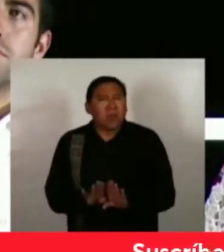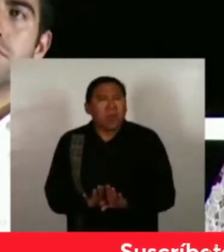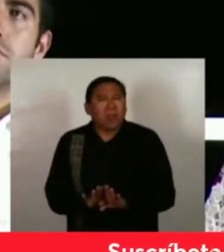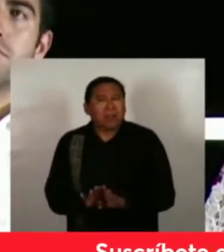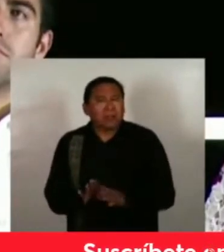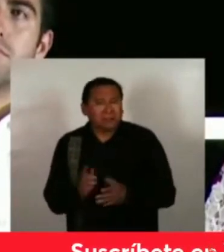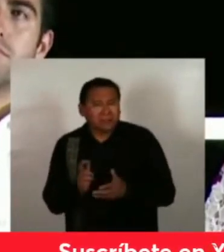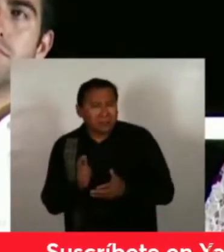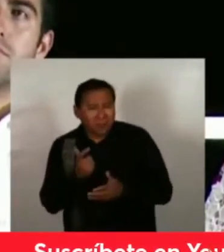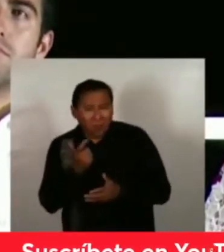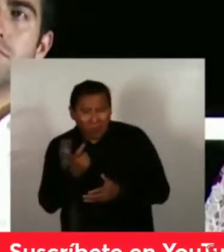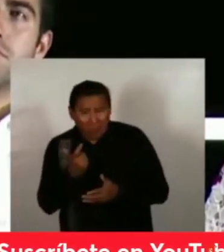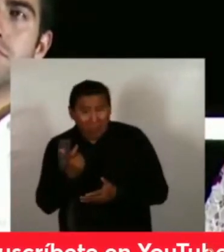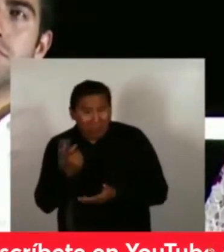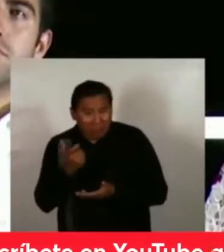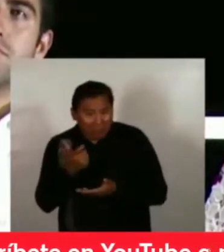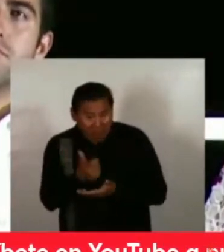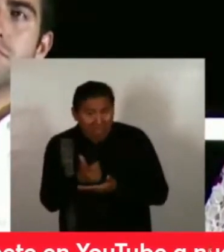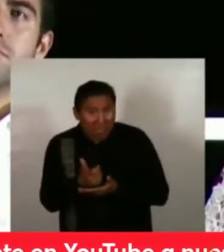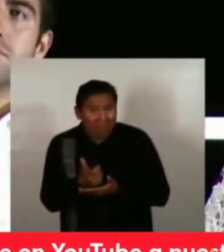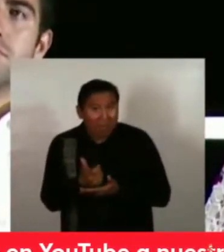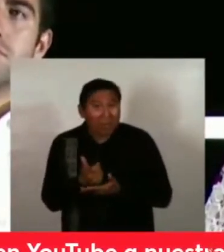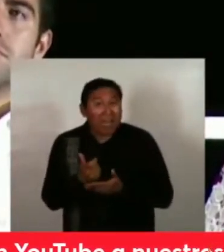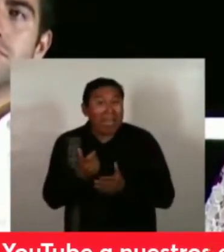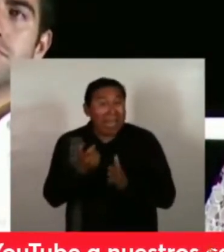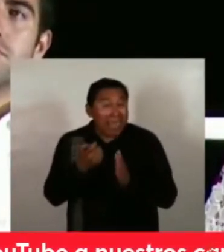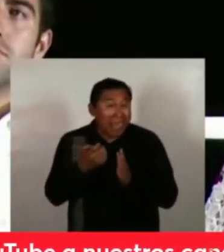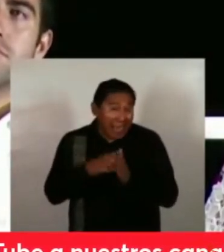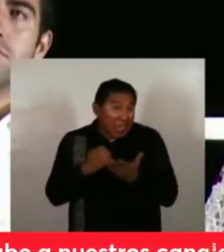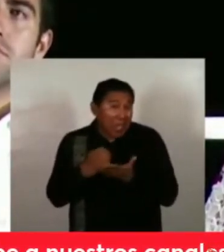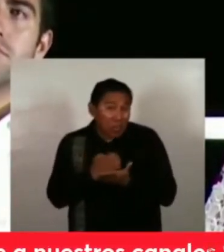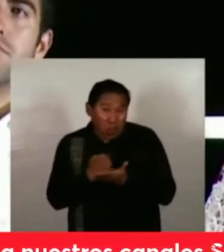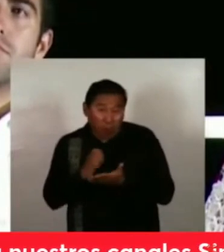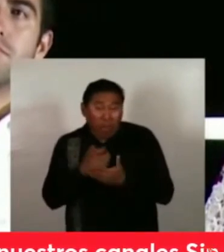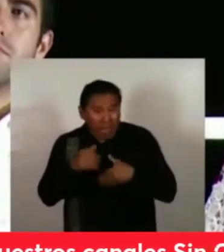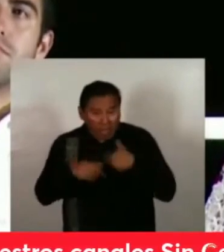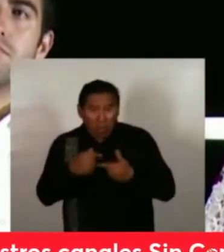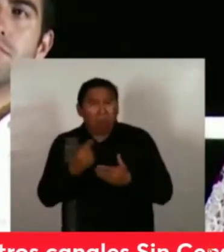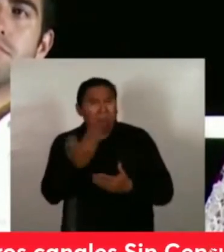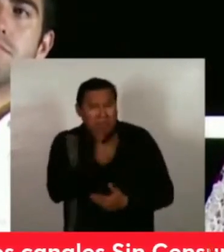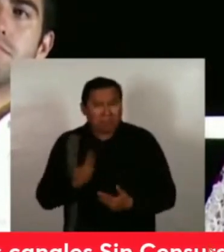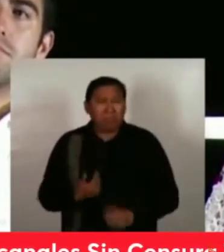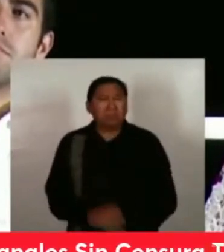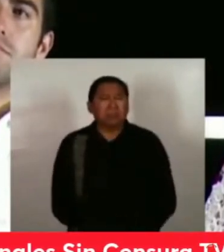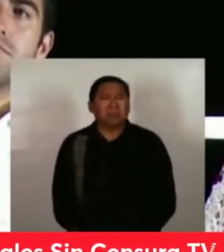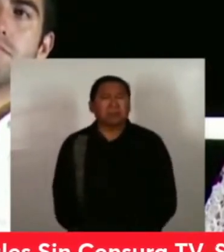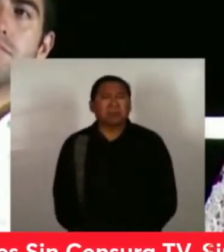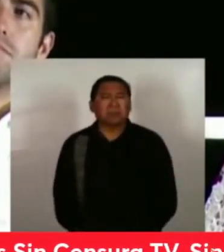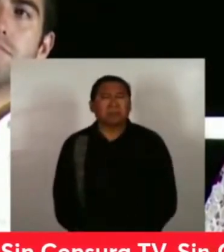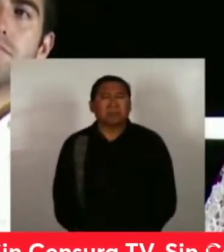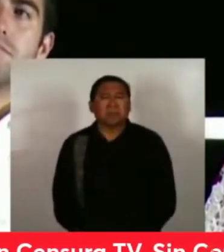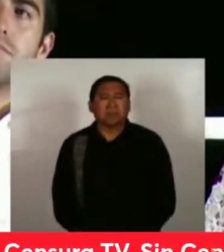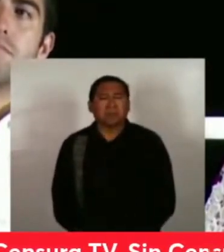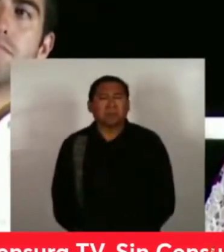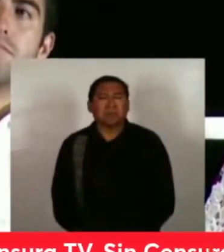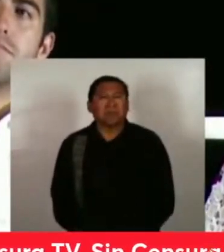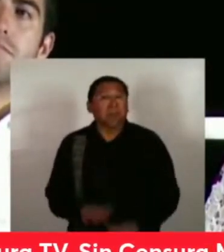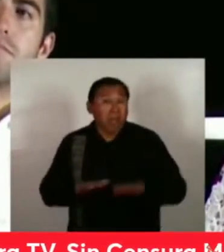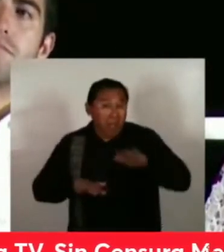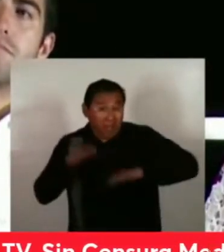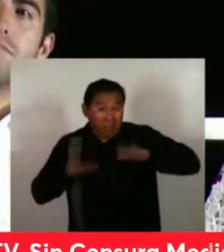beca es por situación económica, como la da hoy el presidente. Pero a veces,